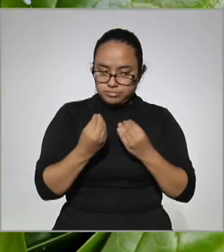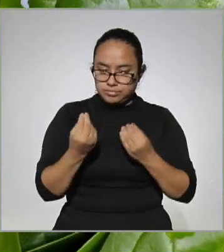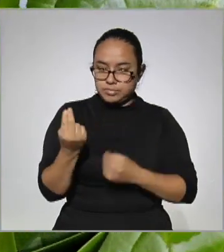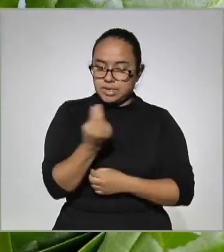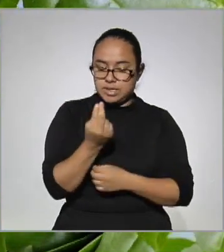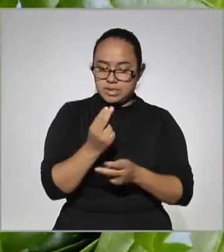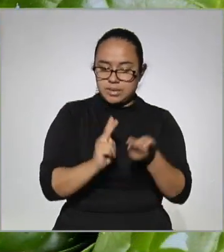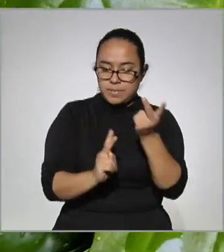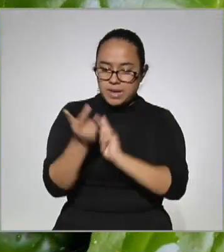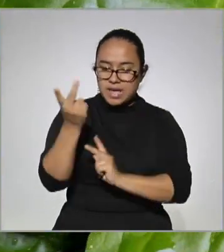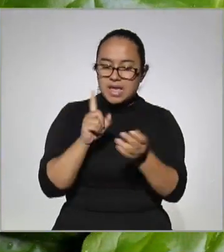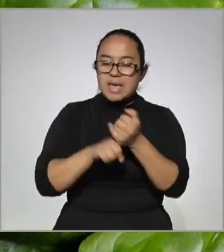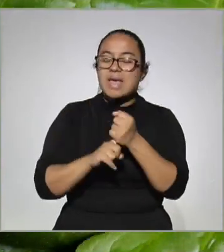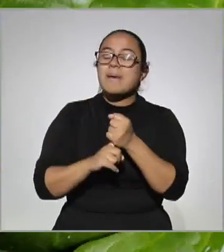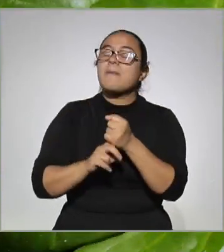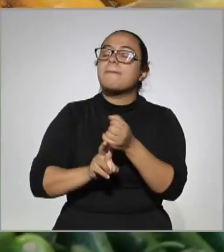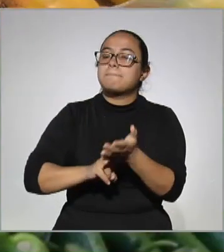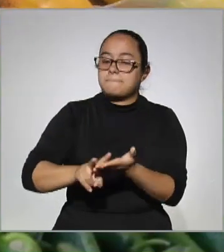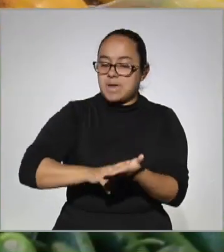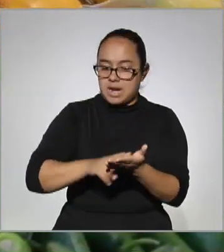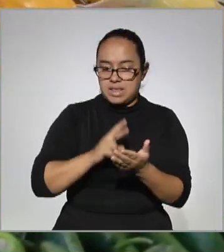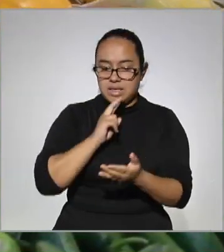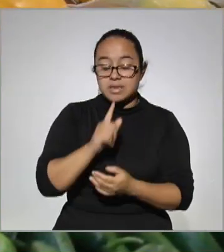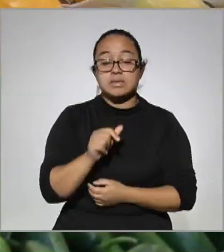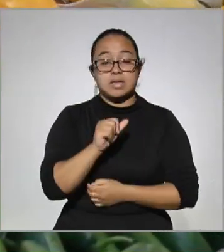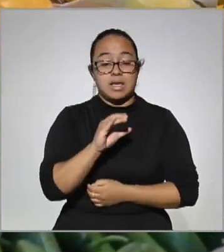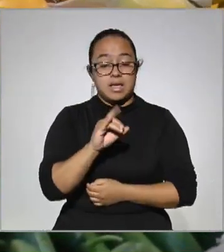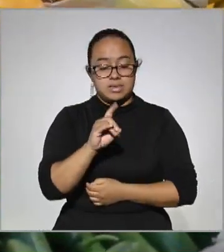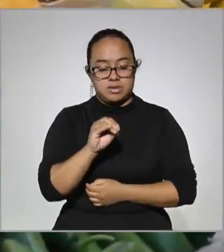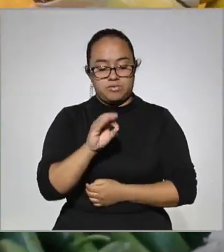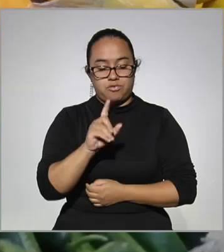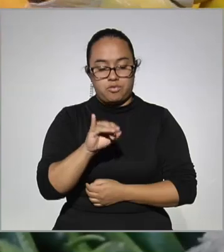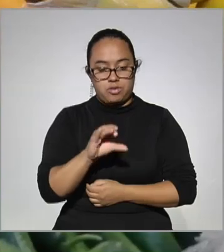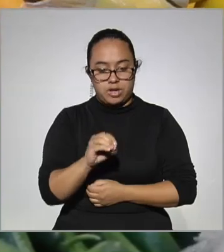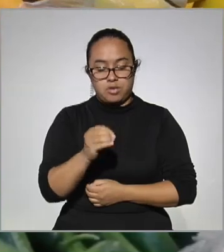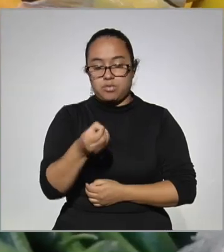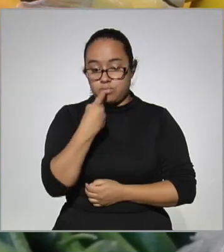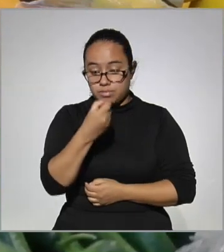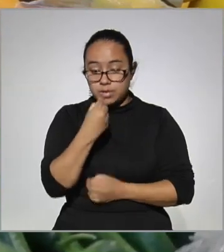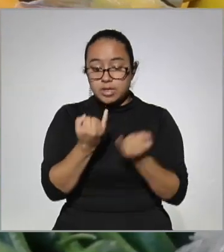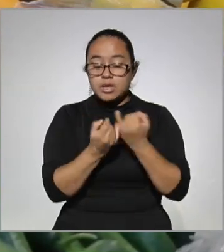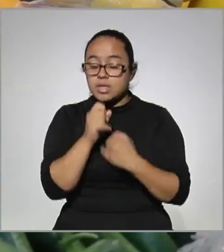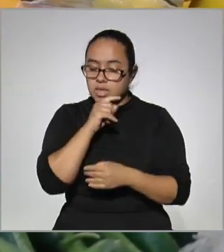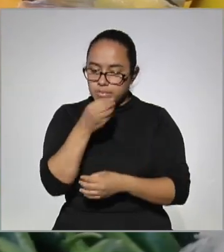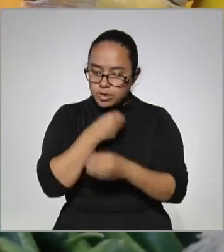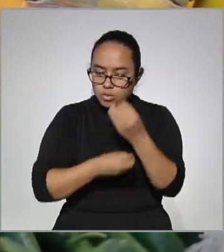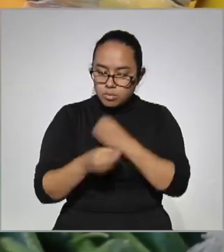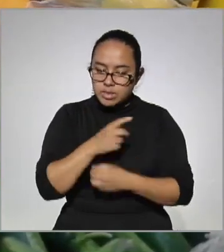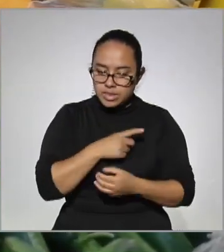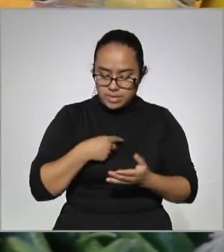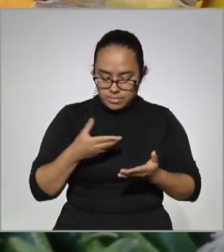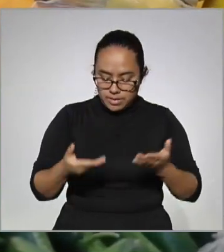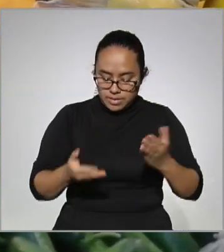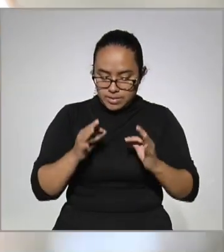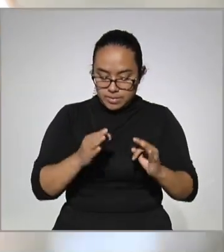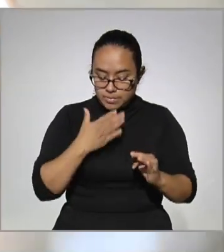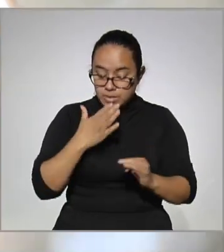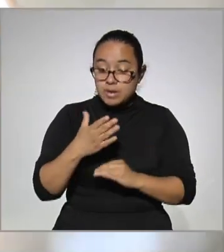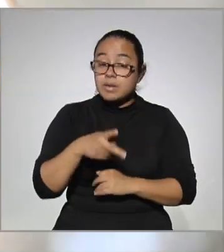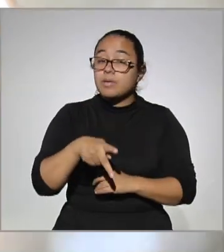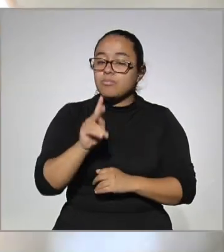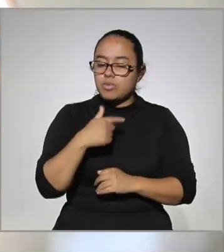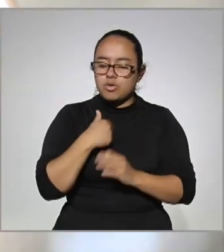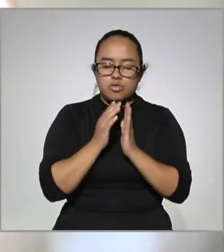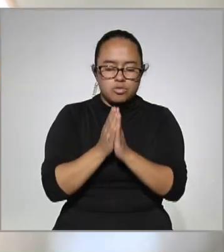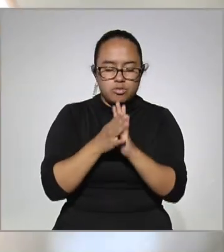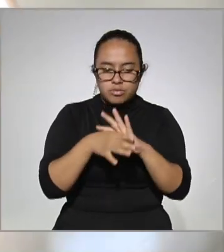en verduras de hojas verdes, consumir ácido fólico y, por supuesto, una alimentación balanceada. Pero yo me permitiría